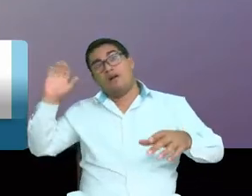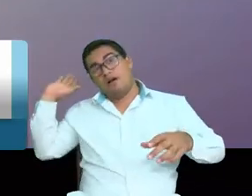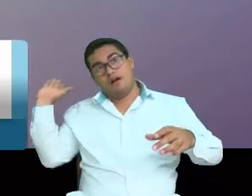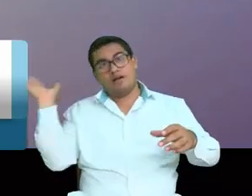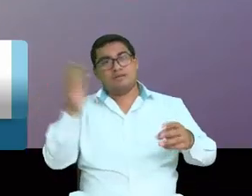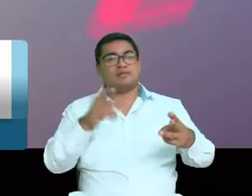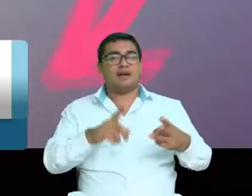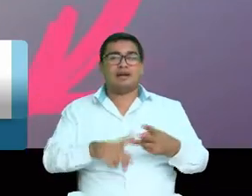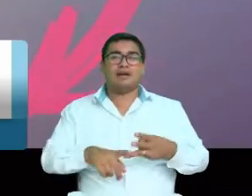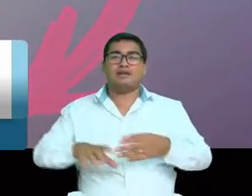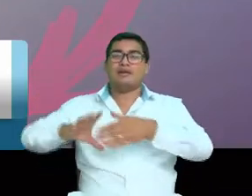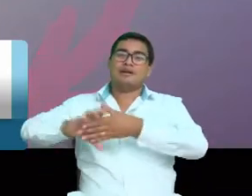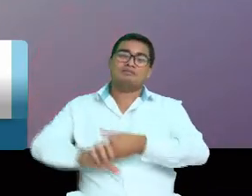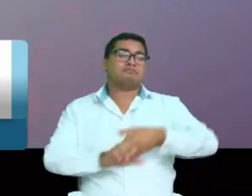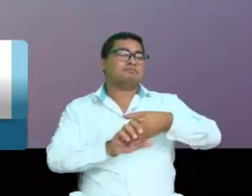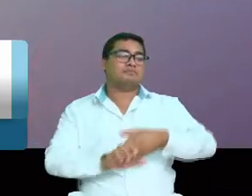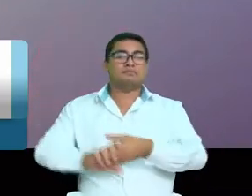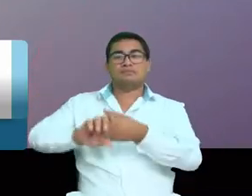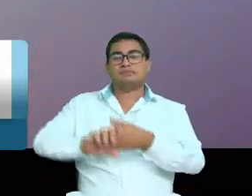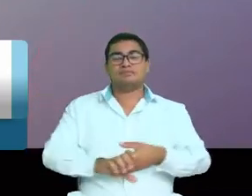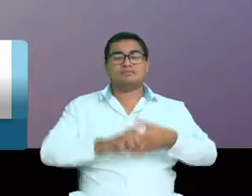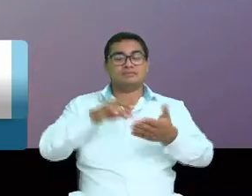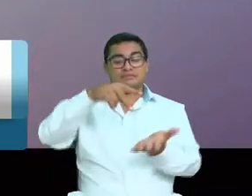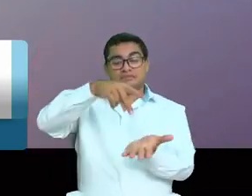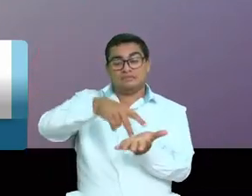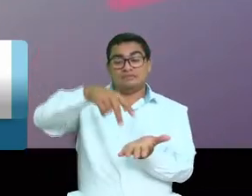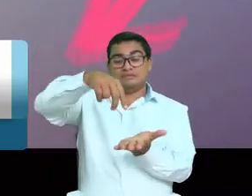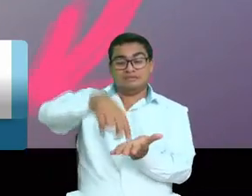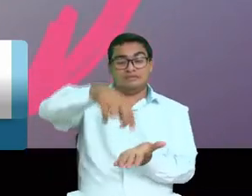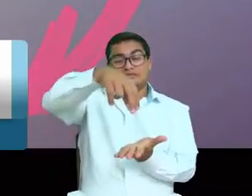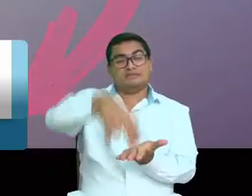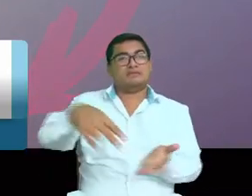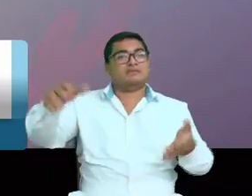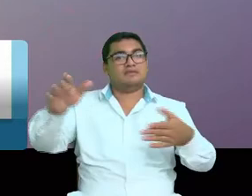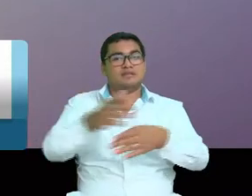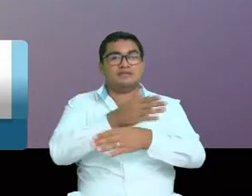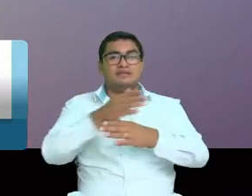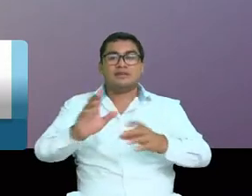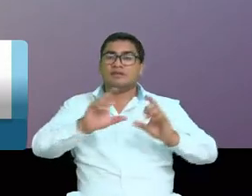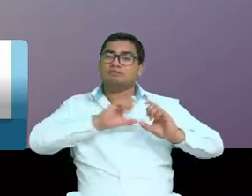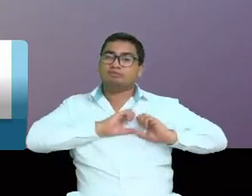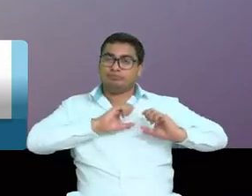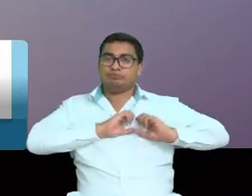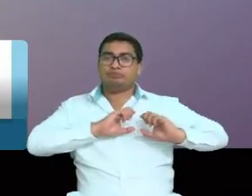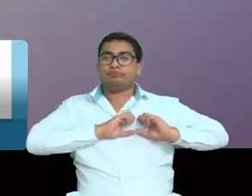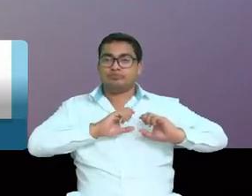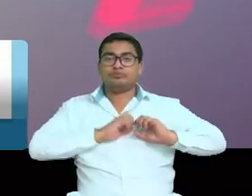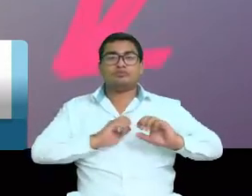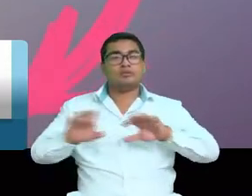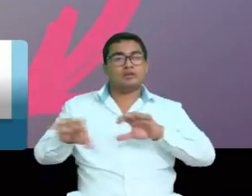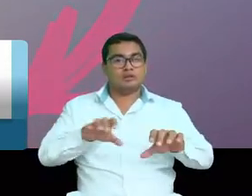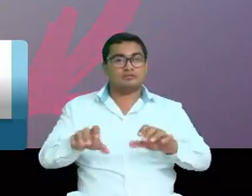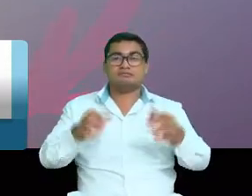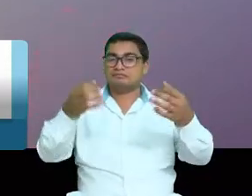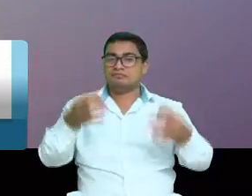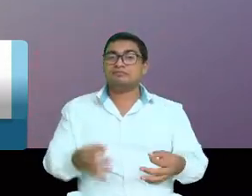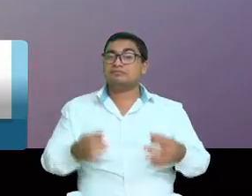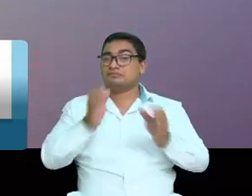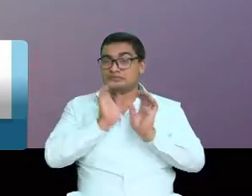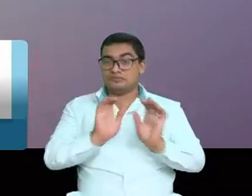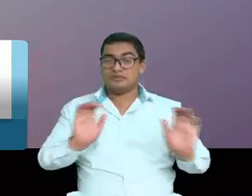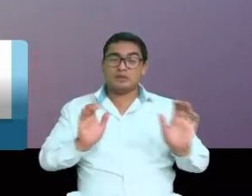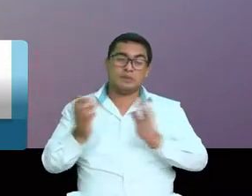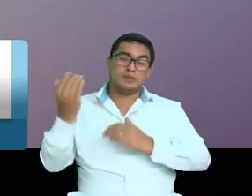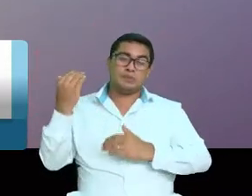el anda. El anda, que involucraba mucho actividad movimiento cardiovascular. Sí, era una actividad cardiovascular todo el